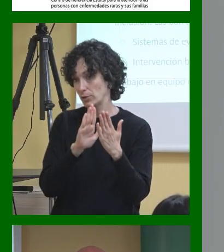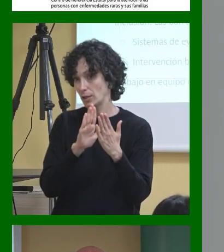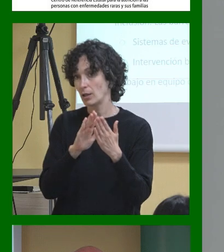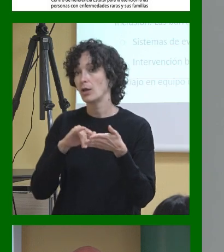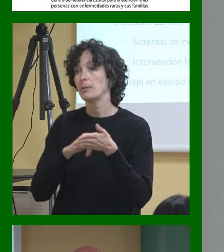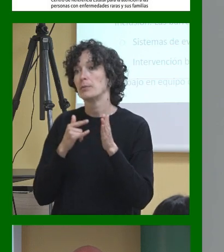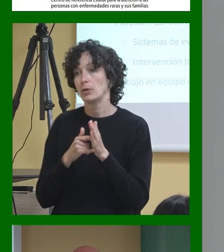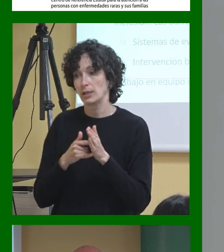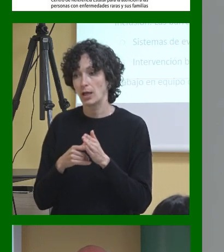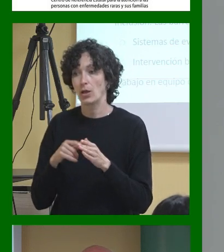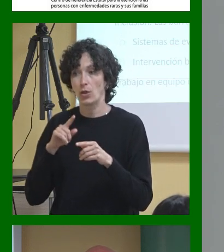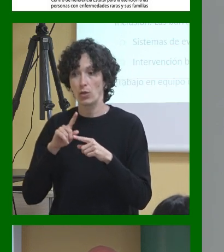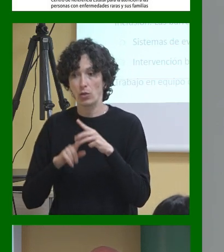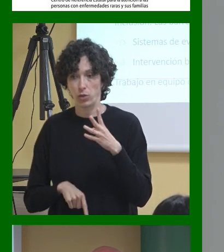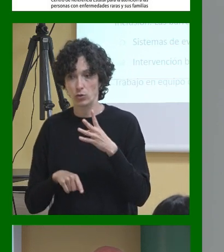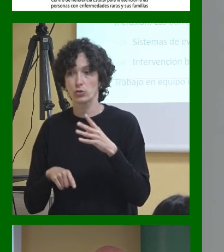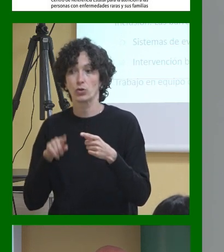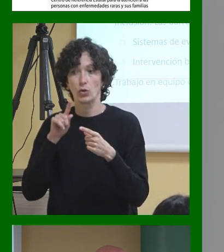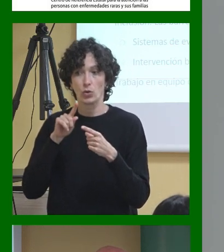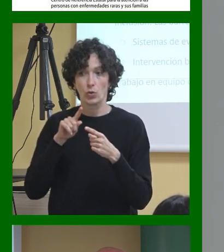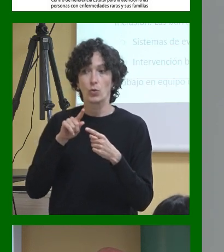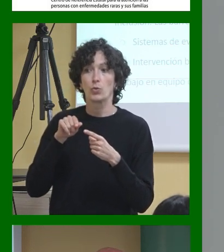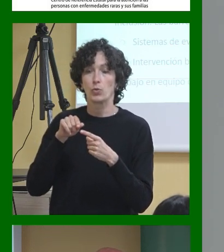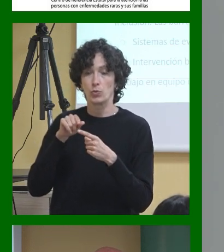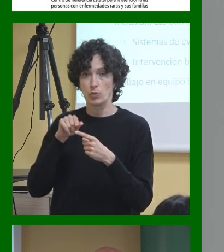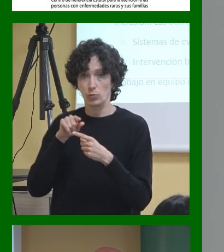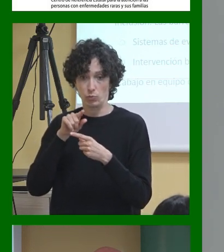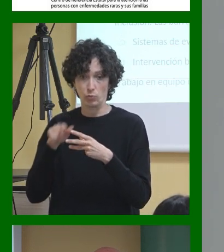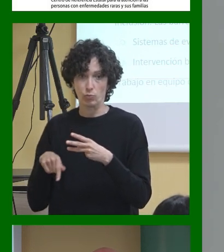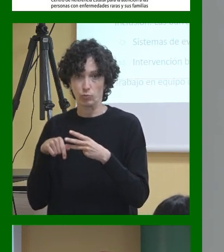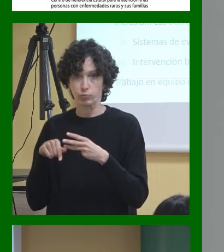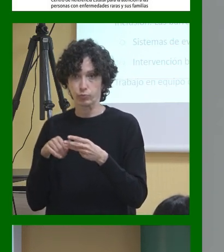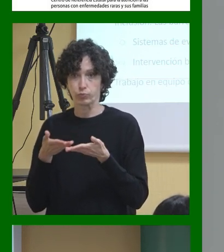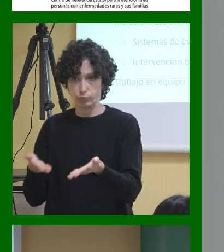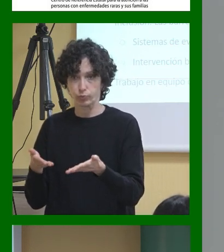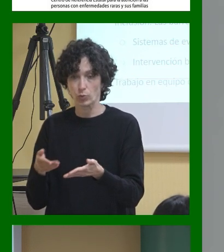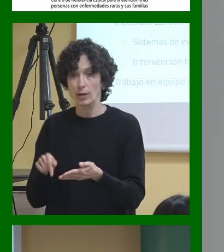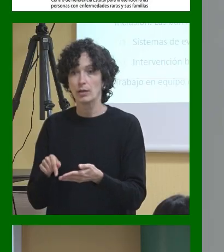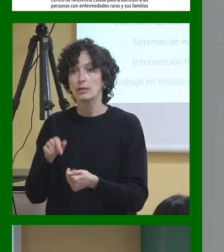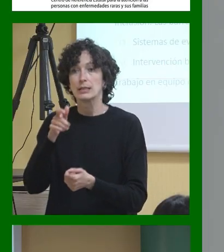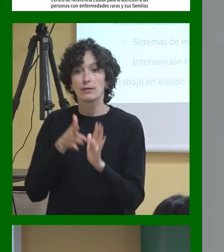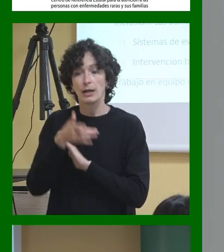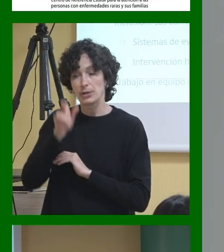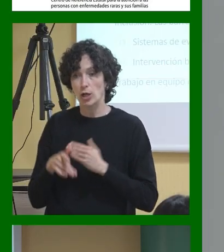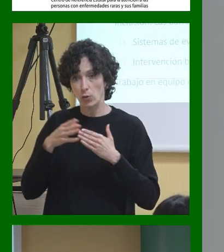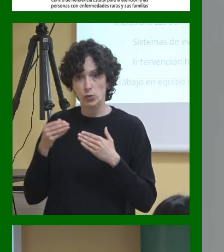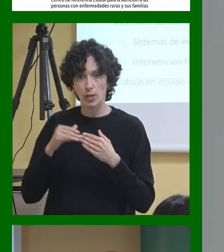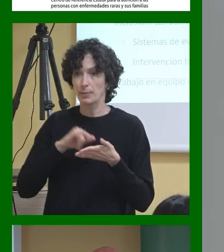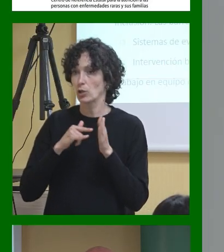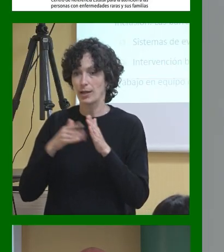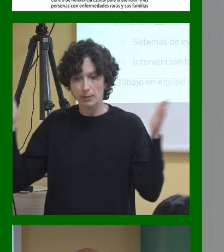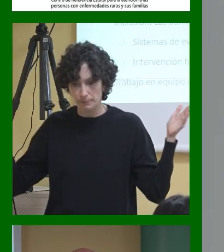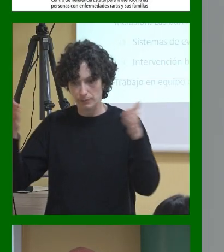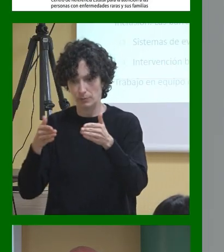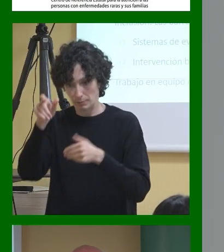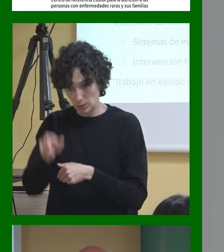y PROMICE. ¿Qué quiere decir esto? Creo que ya lo comentaréis. Básicamente es una metodología centrada en el paciente. Es decir, que tenemos en cuenta la opinión